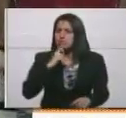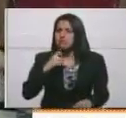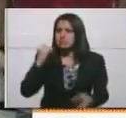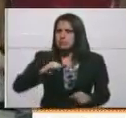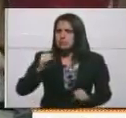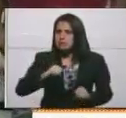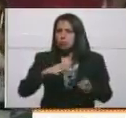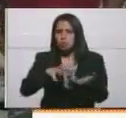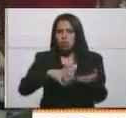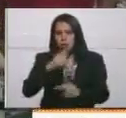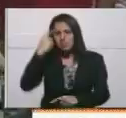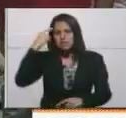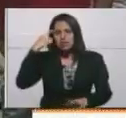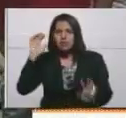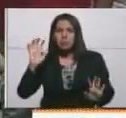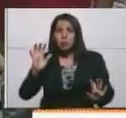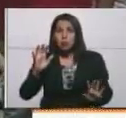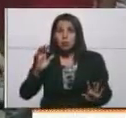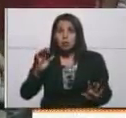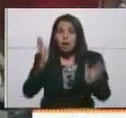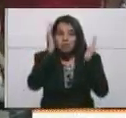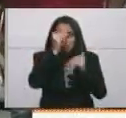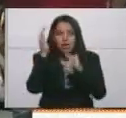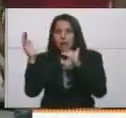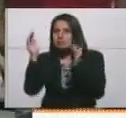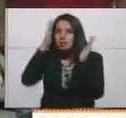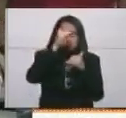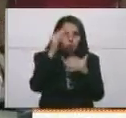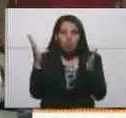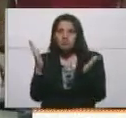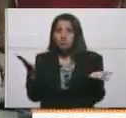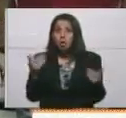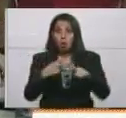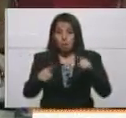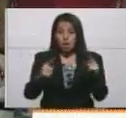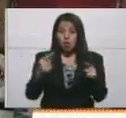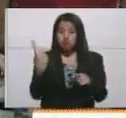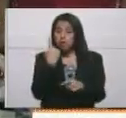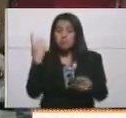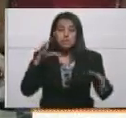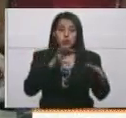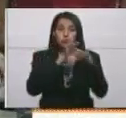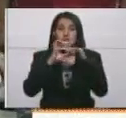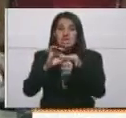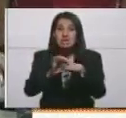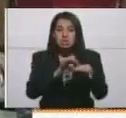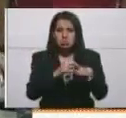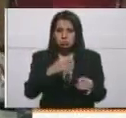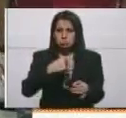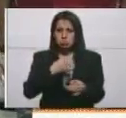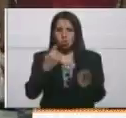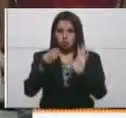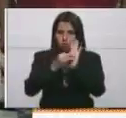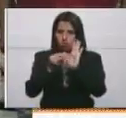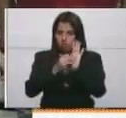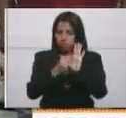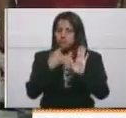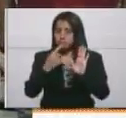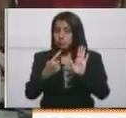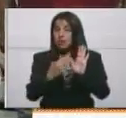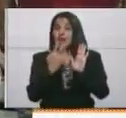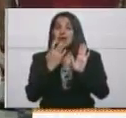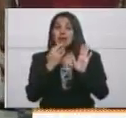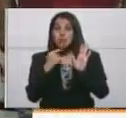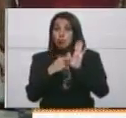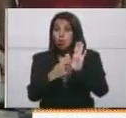problema importante o más importante que atender. Bueno, pero solo unidos. Fíjate, yo vuelvo a poner el ejemplo. A